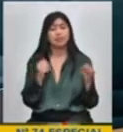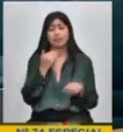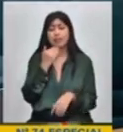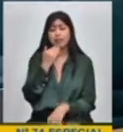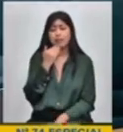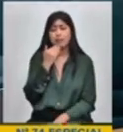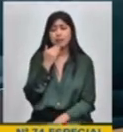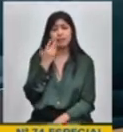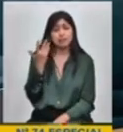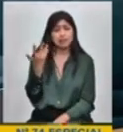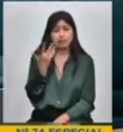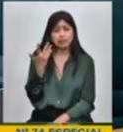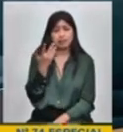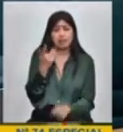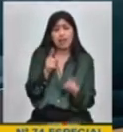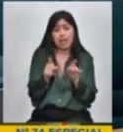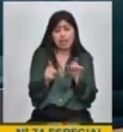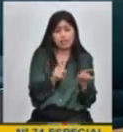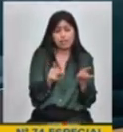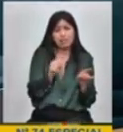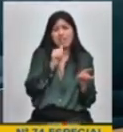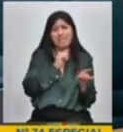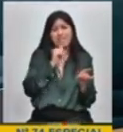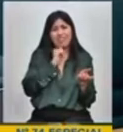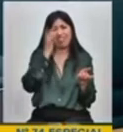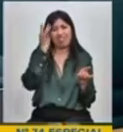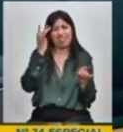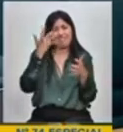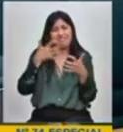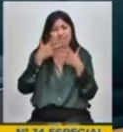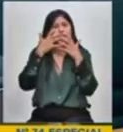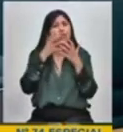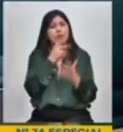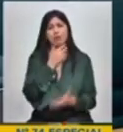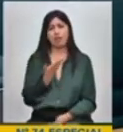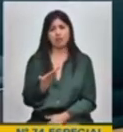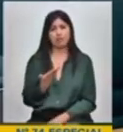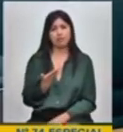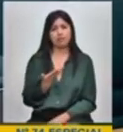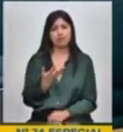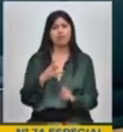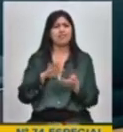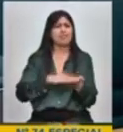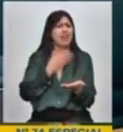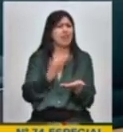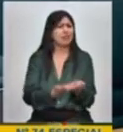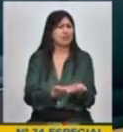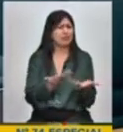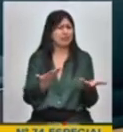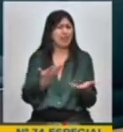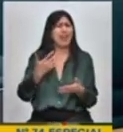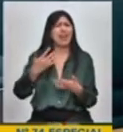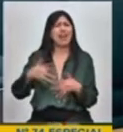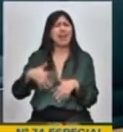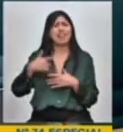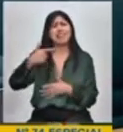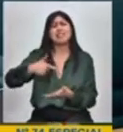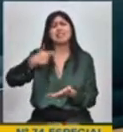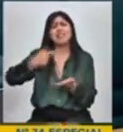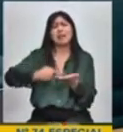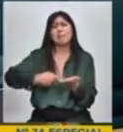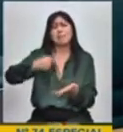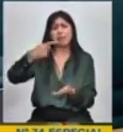inteligencia a la gestión de los temas de salud, presidente. Ya van más de 17.000